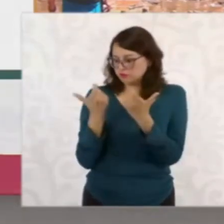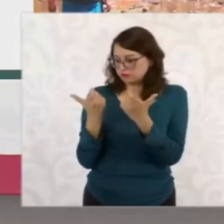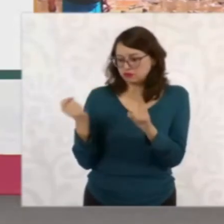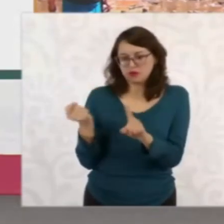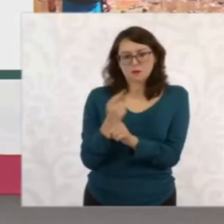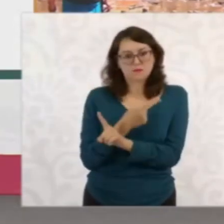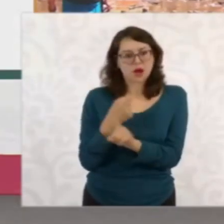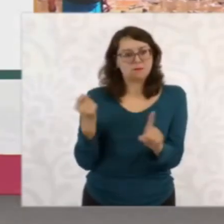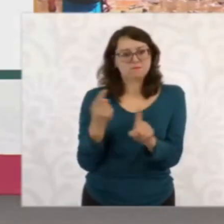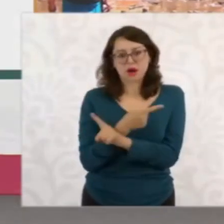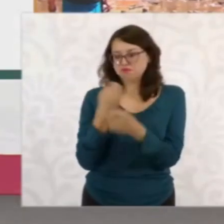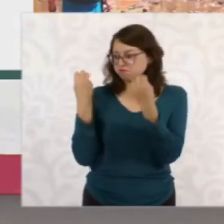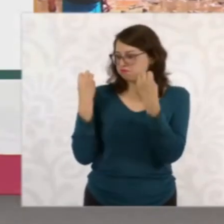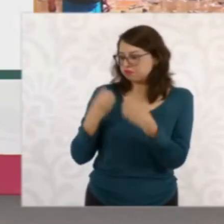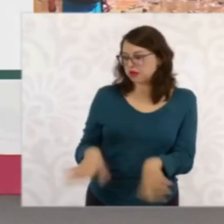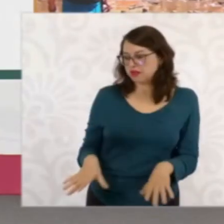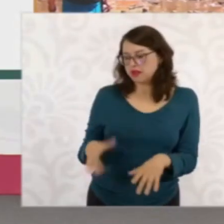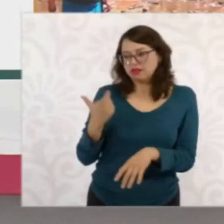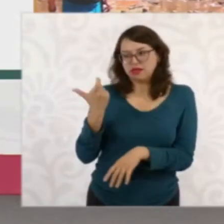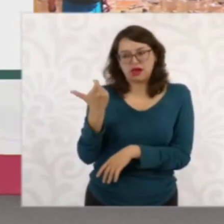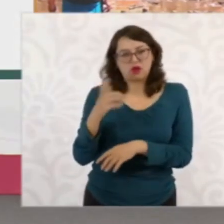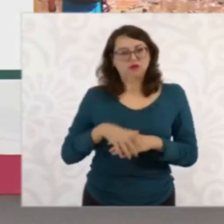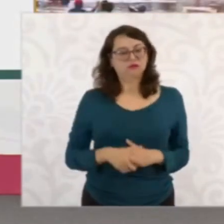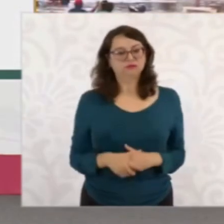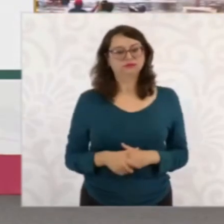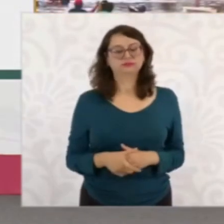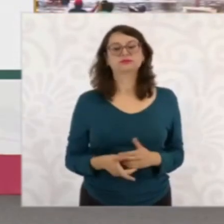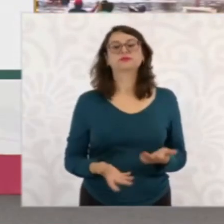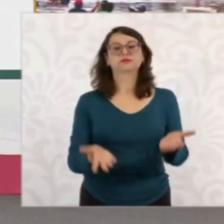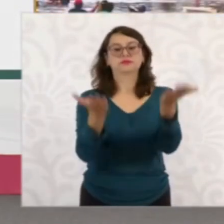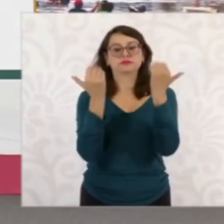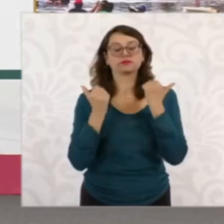todo este dinero desapareció. La siguiente, por favor.